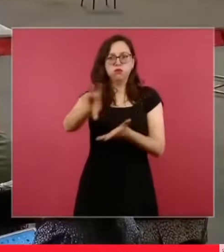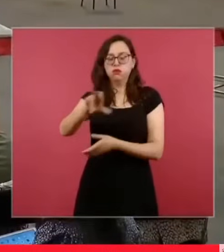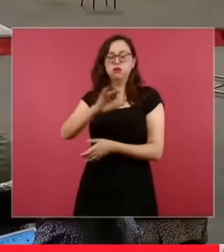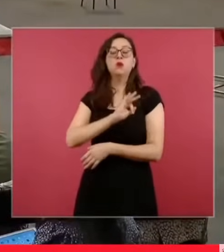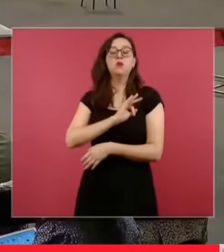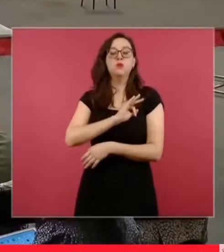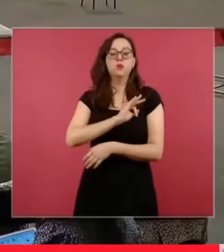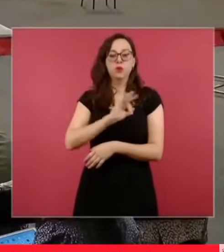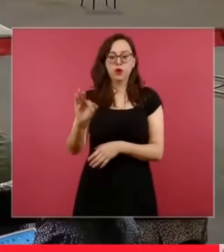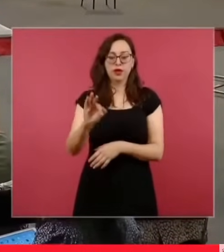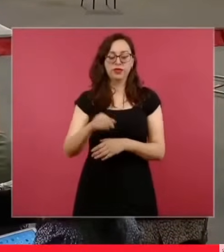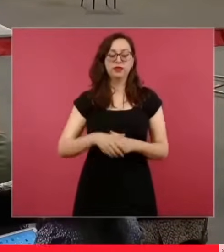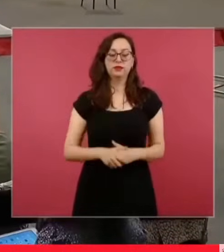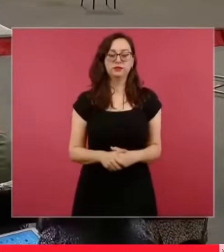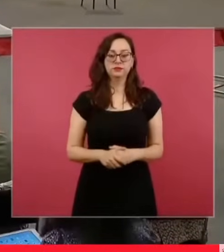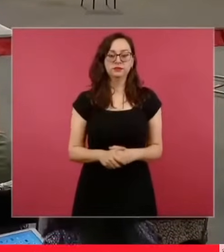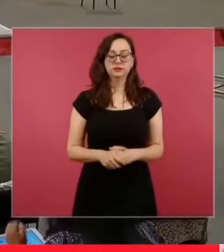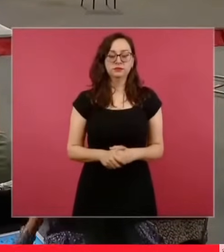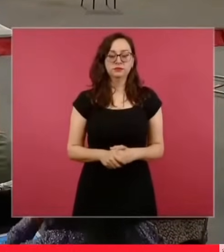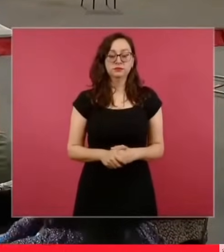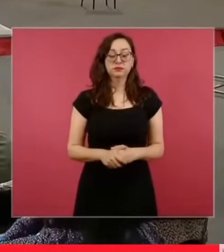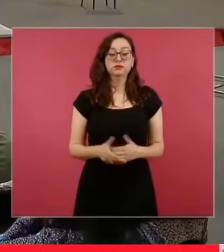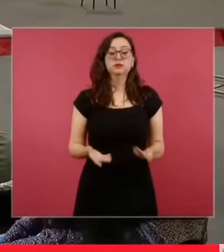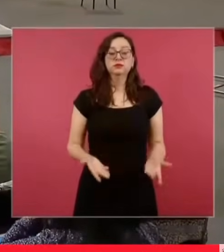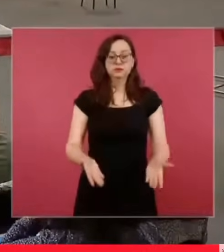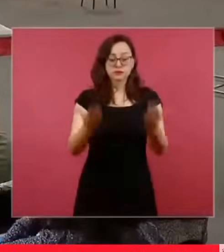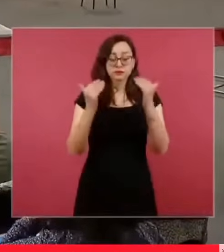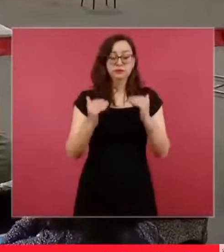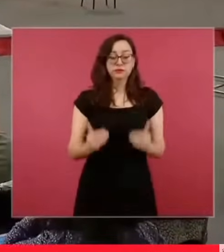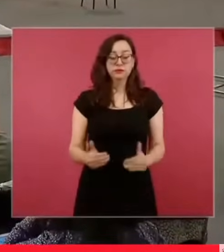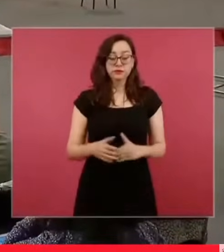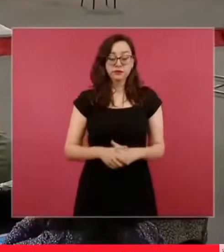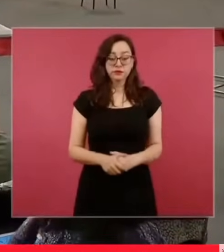favor. Y bueno, consecuencia de lo anterior